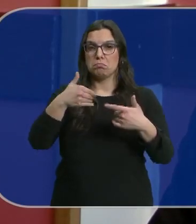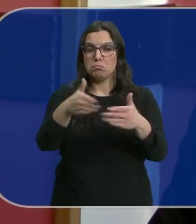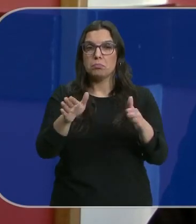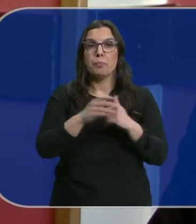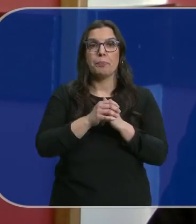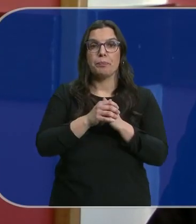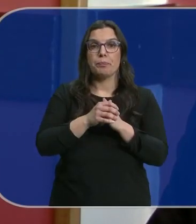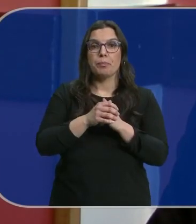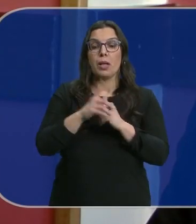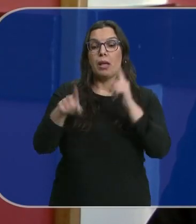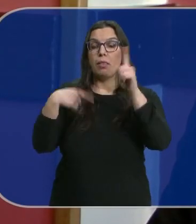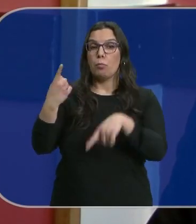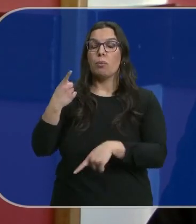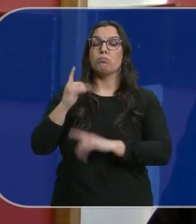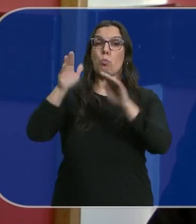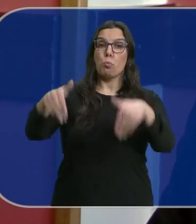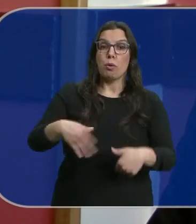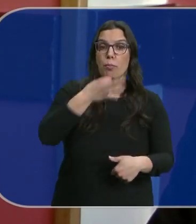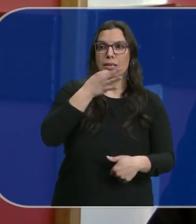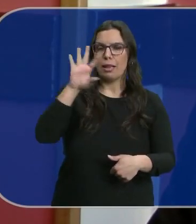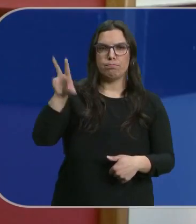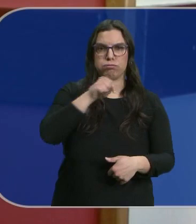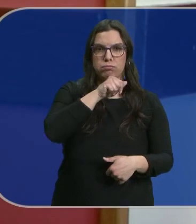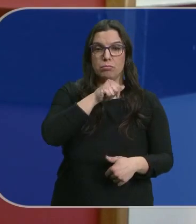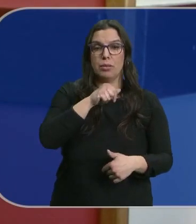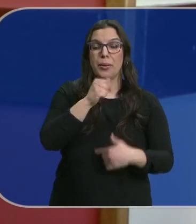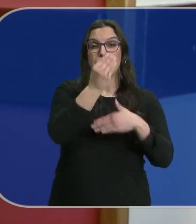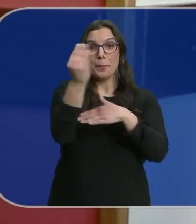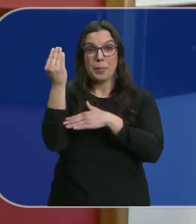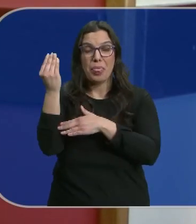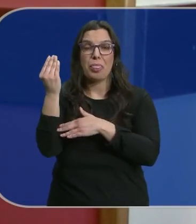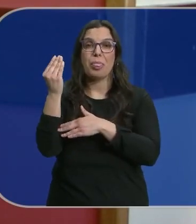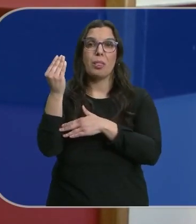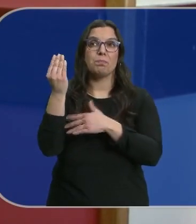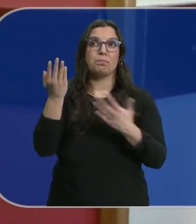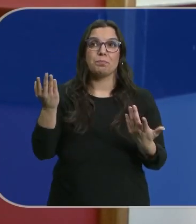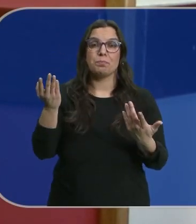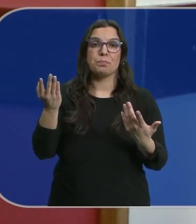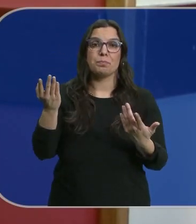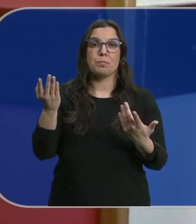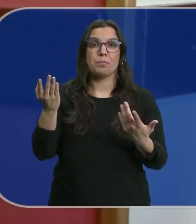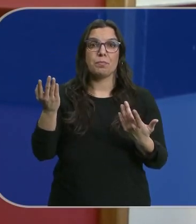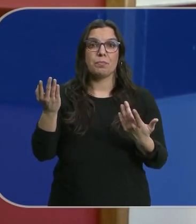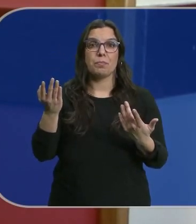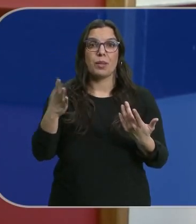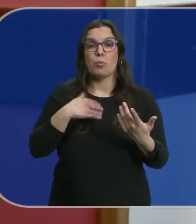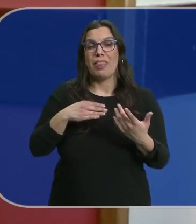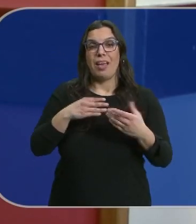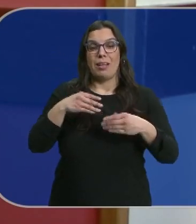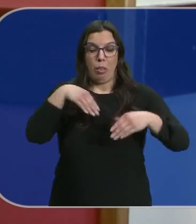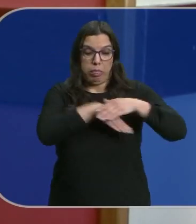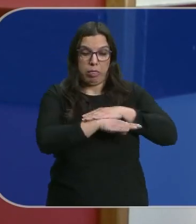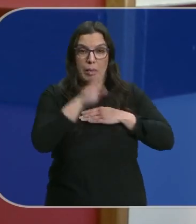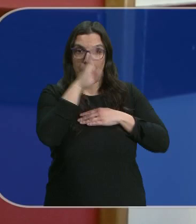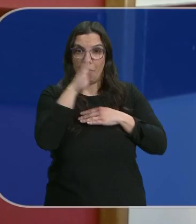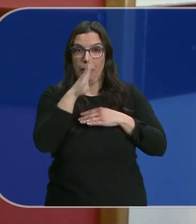iglesia y fue por la tarde y la habían sustraído. Son piezas que las puedes esconder